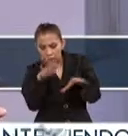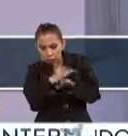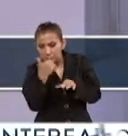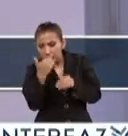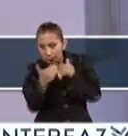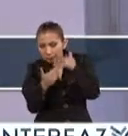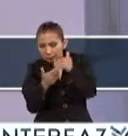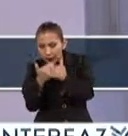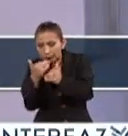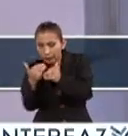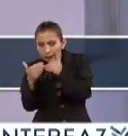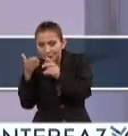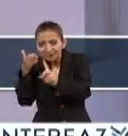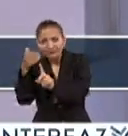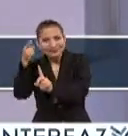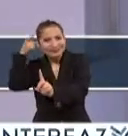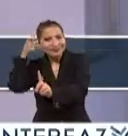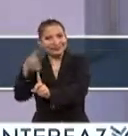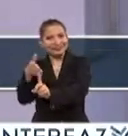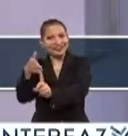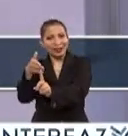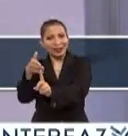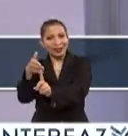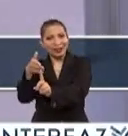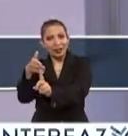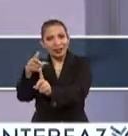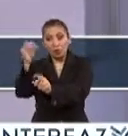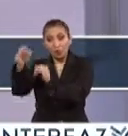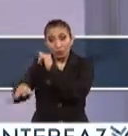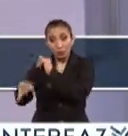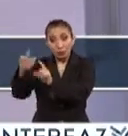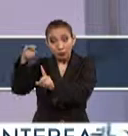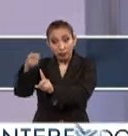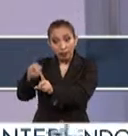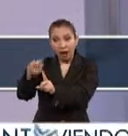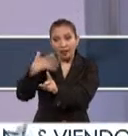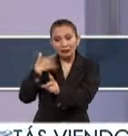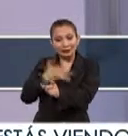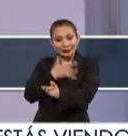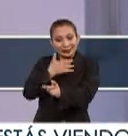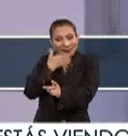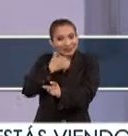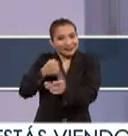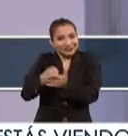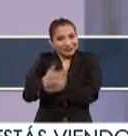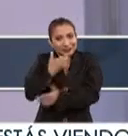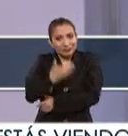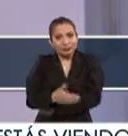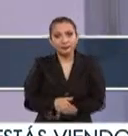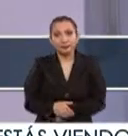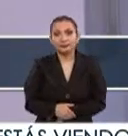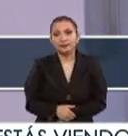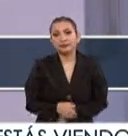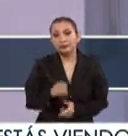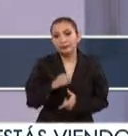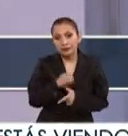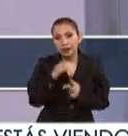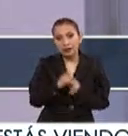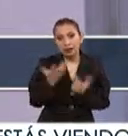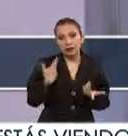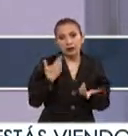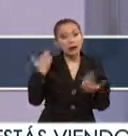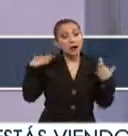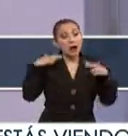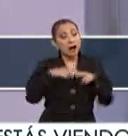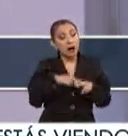bien hacia un objetivo preliminar o objetivo final, es una sensación muy grata. Y entonces compete al